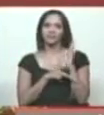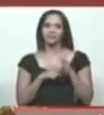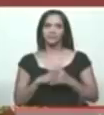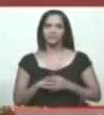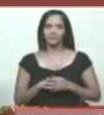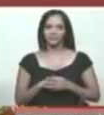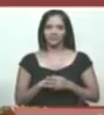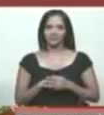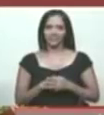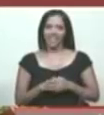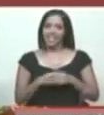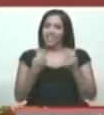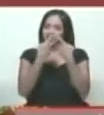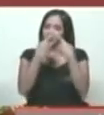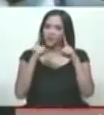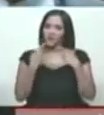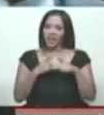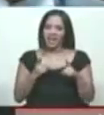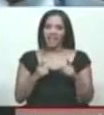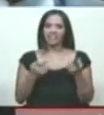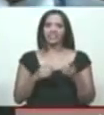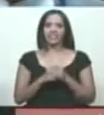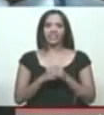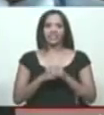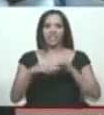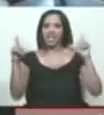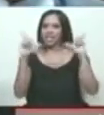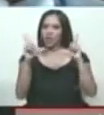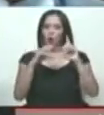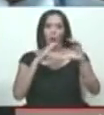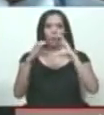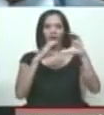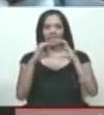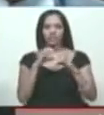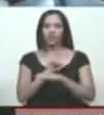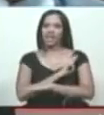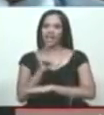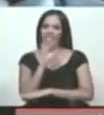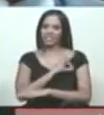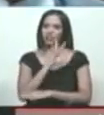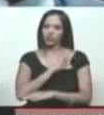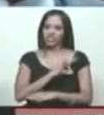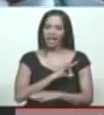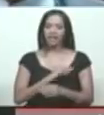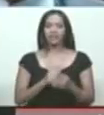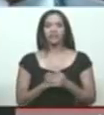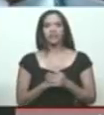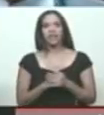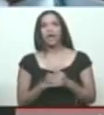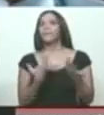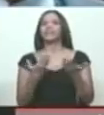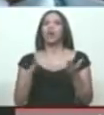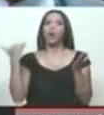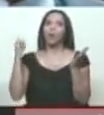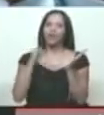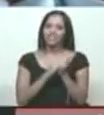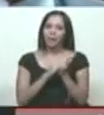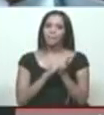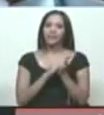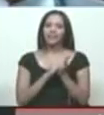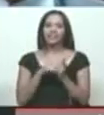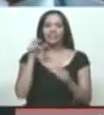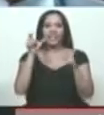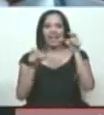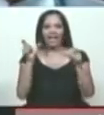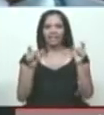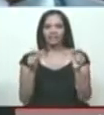y a través de los distintos medios de comunicación, las redes sociales, a través de los WhatsApp que la gente